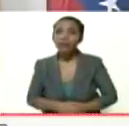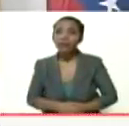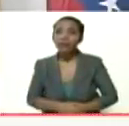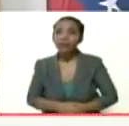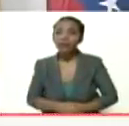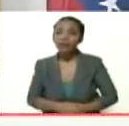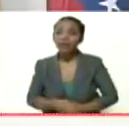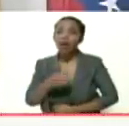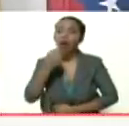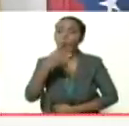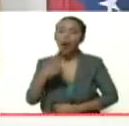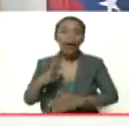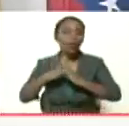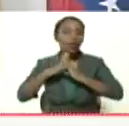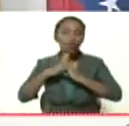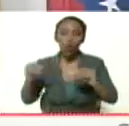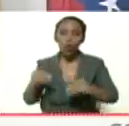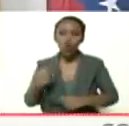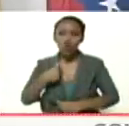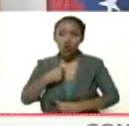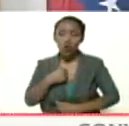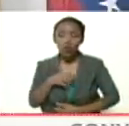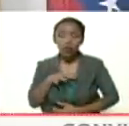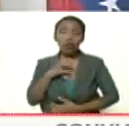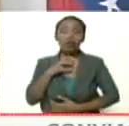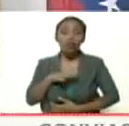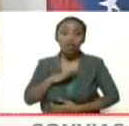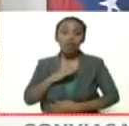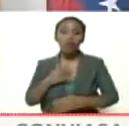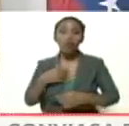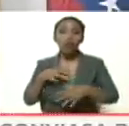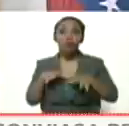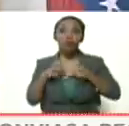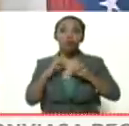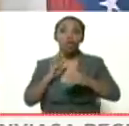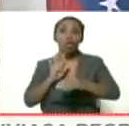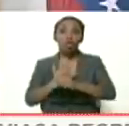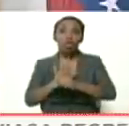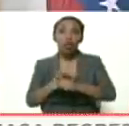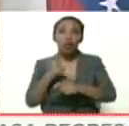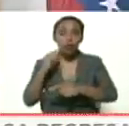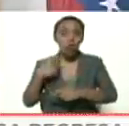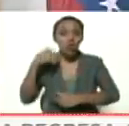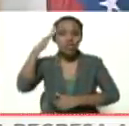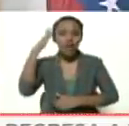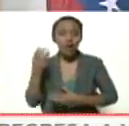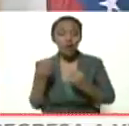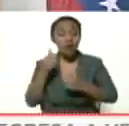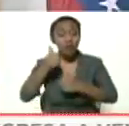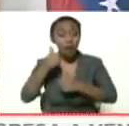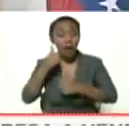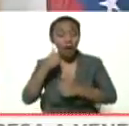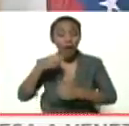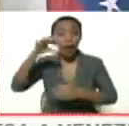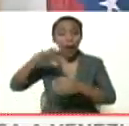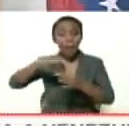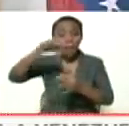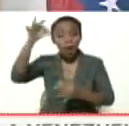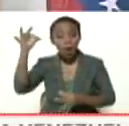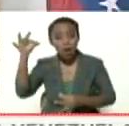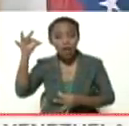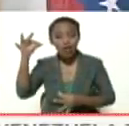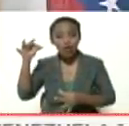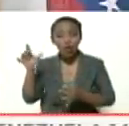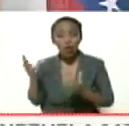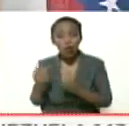y es bueno para todo, pues. Yo, que soy asmático, sé muy bien lo que es el malojillo, el jengibre